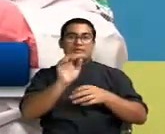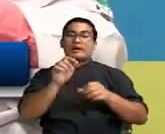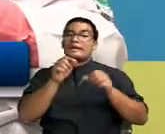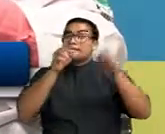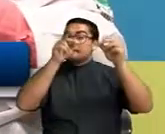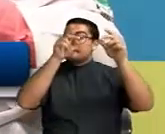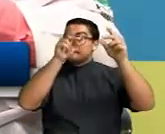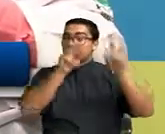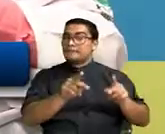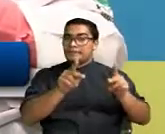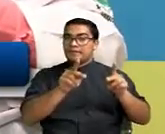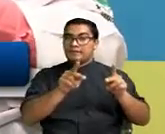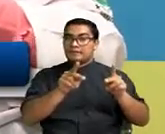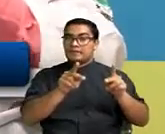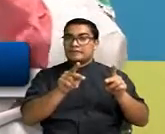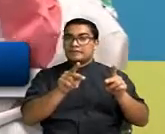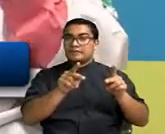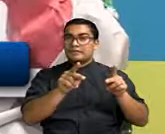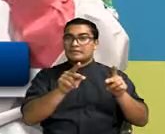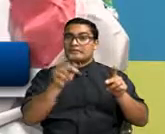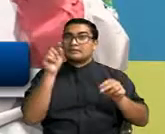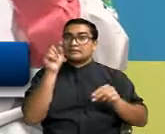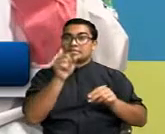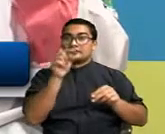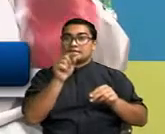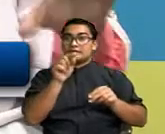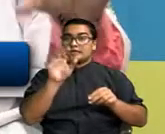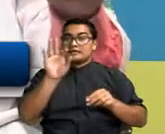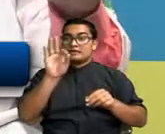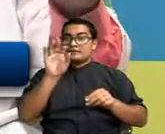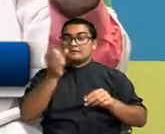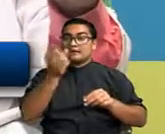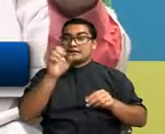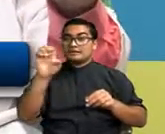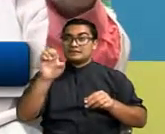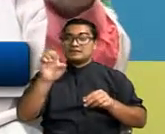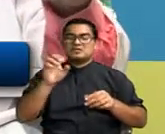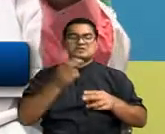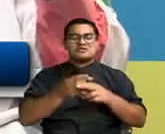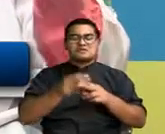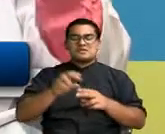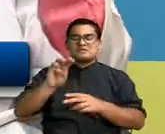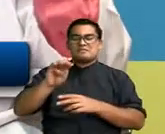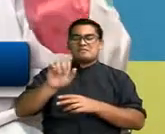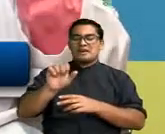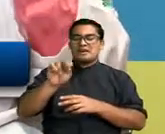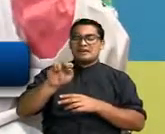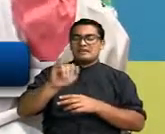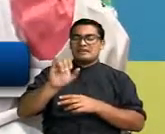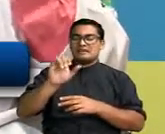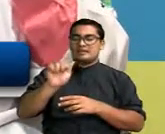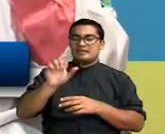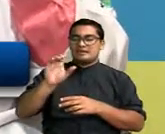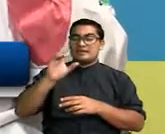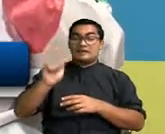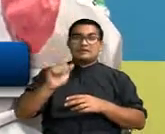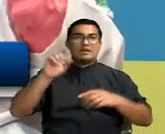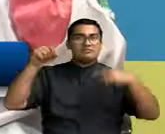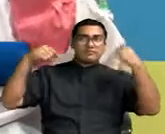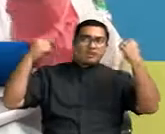persona, decimos que está en una fase maníaca, ¿verdad? Que incluso puede tener